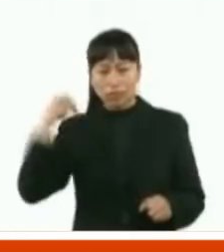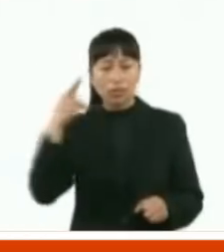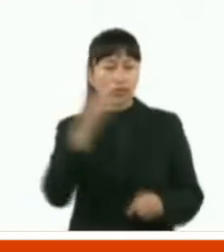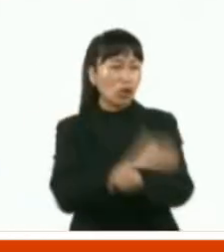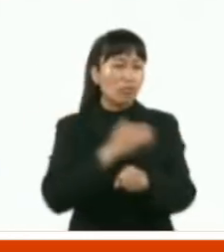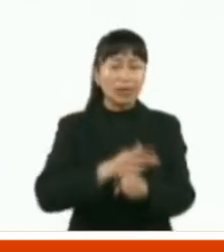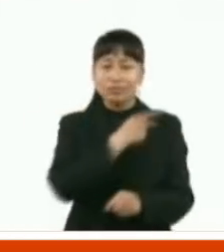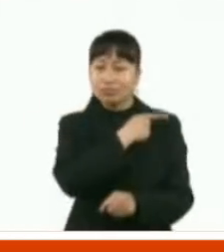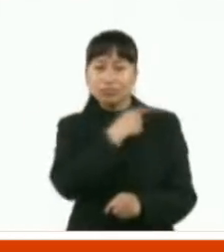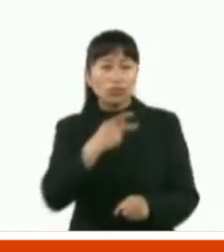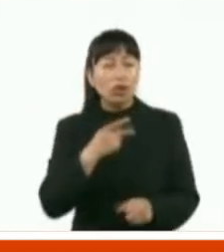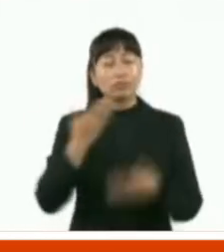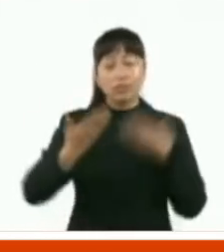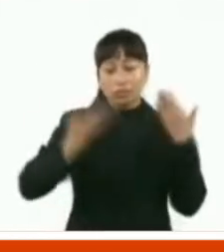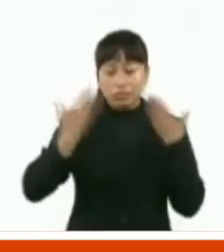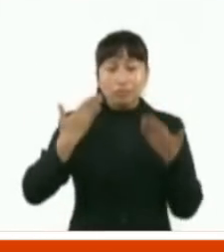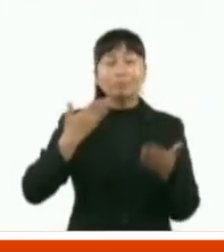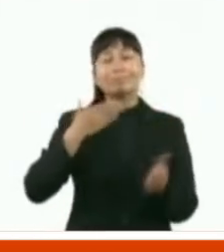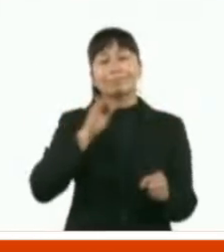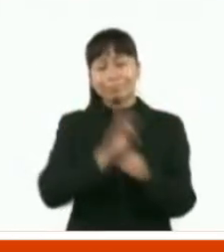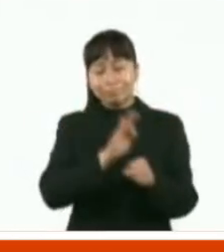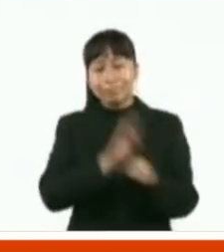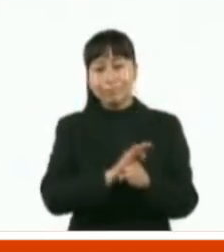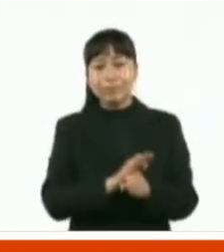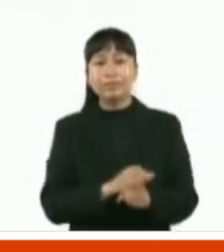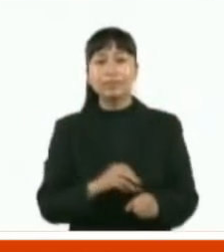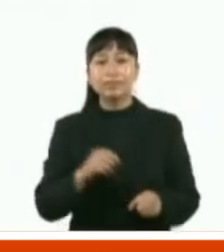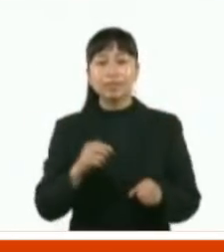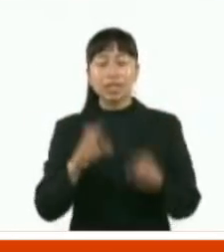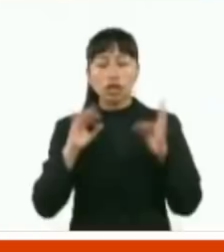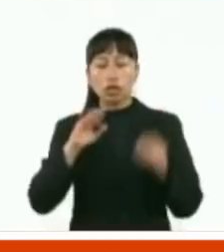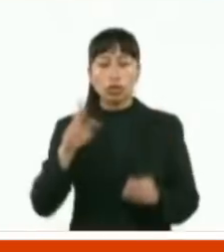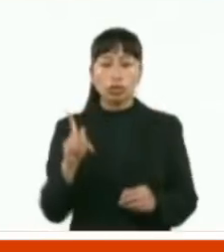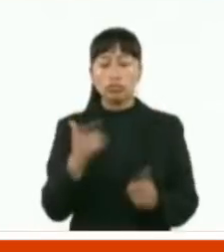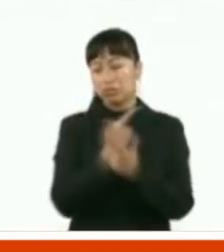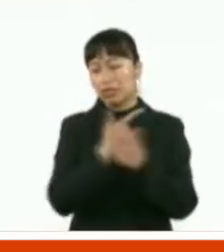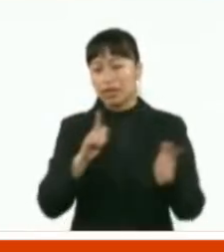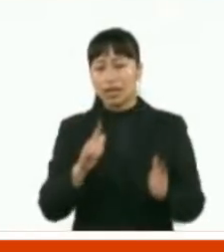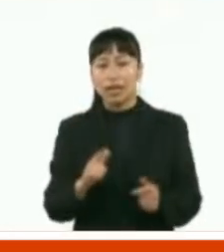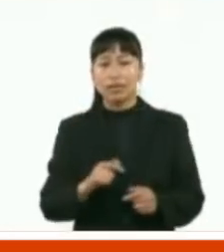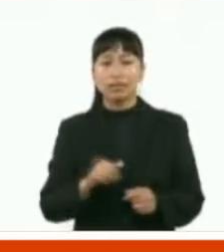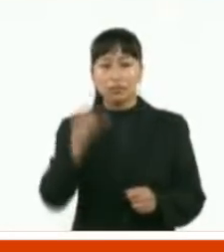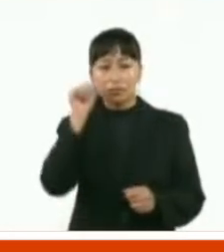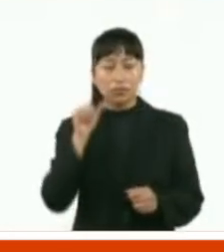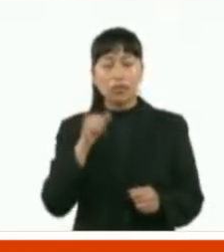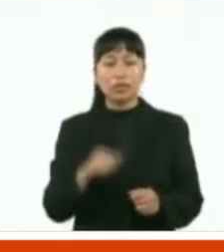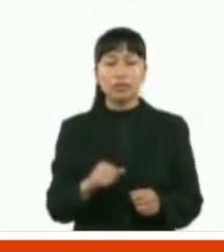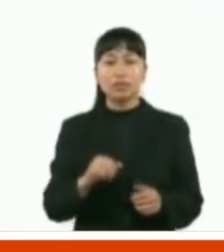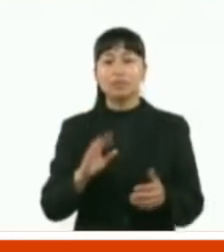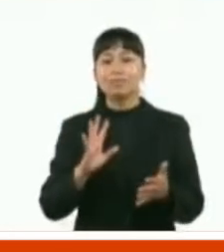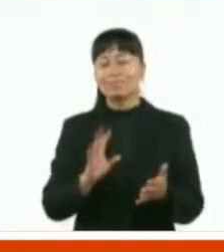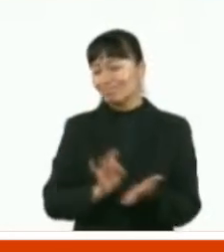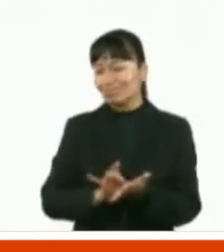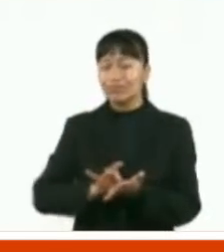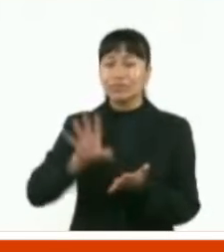los pobres estudiantes, fundadora del Club Liberal Benito Juárez, desterrada tras su detención con